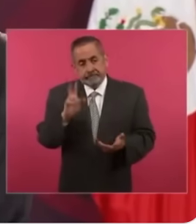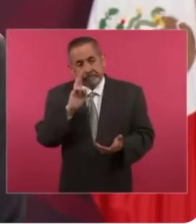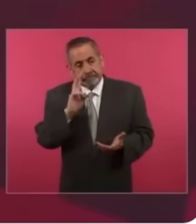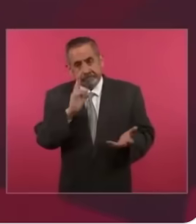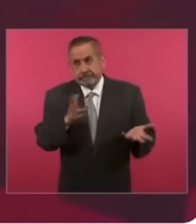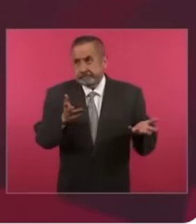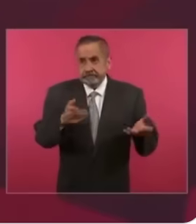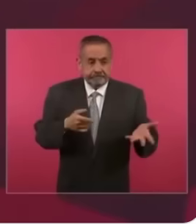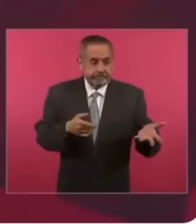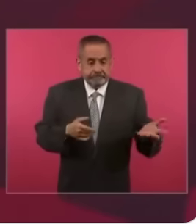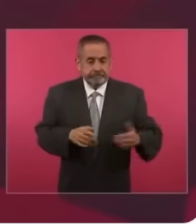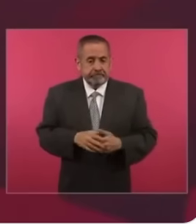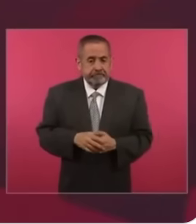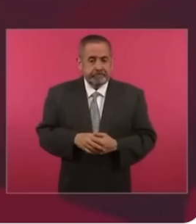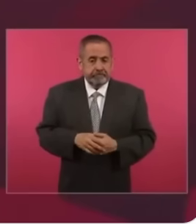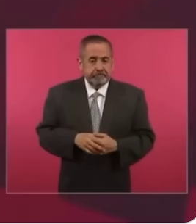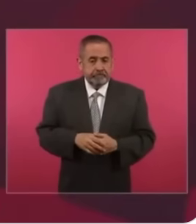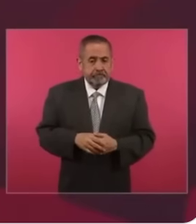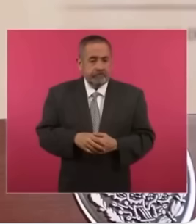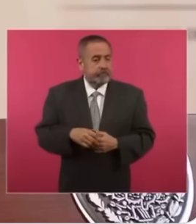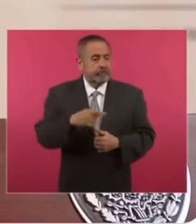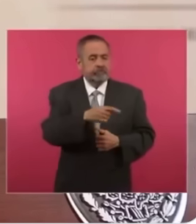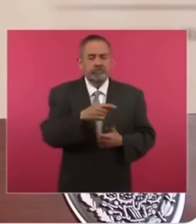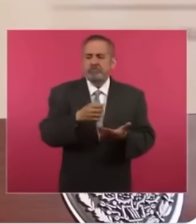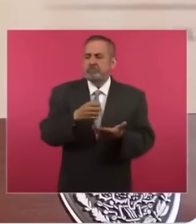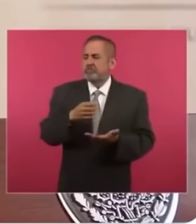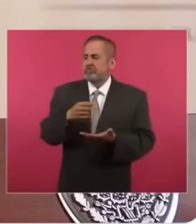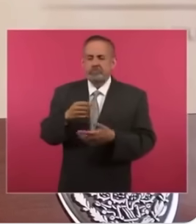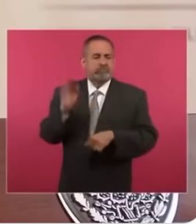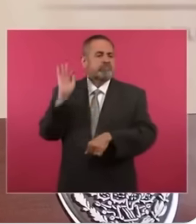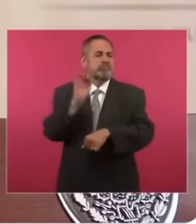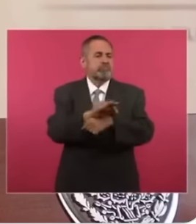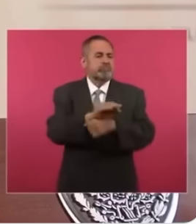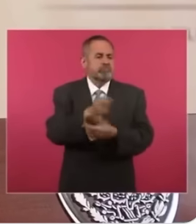que entrega amparos